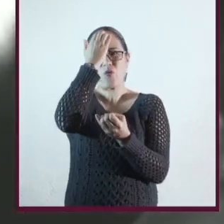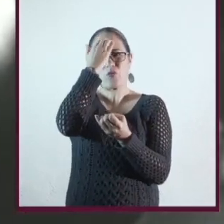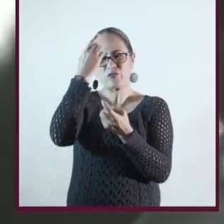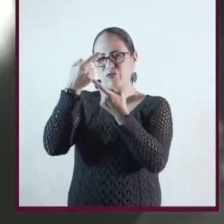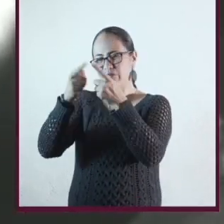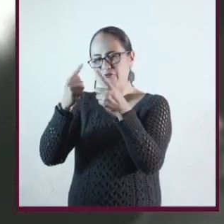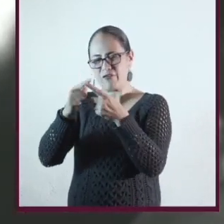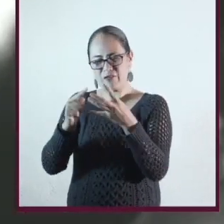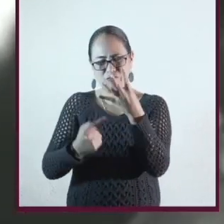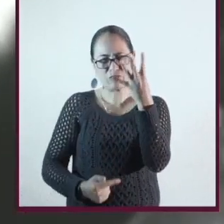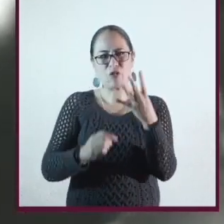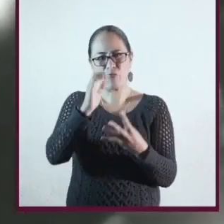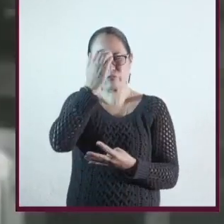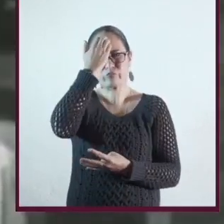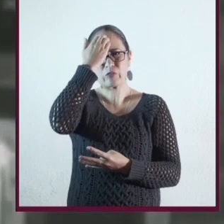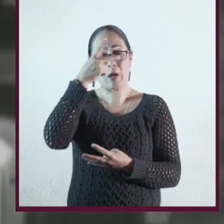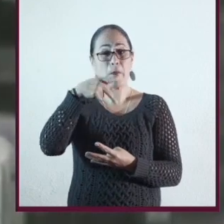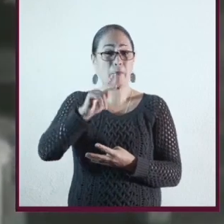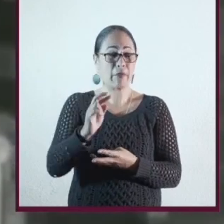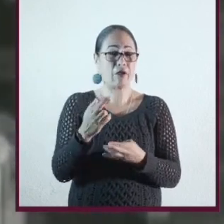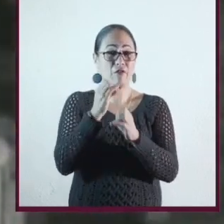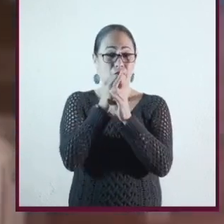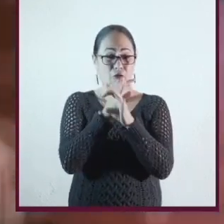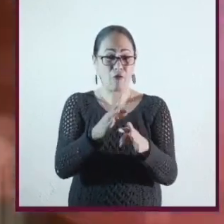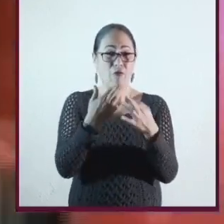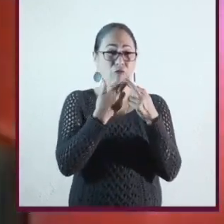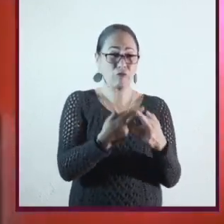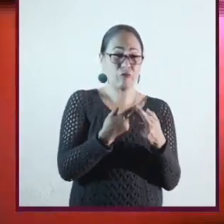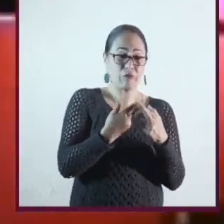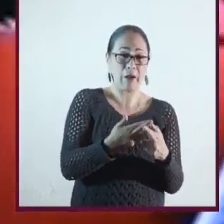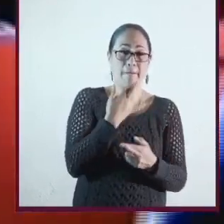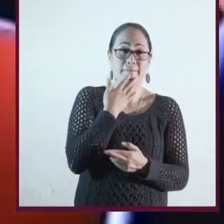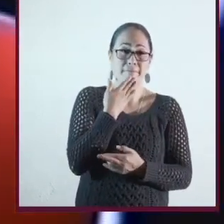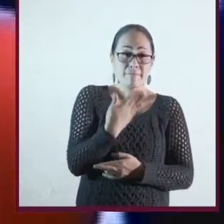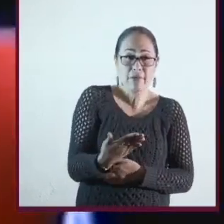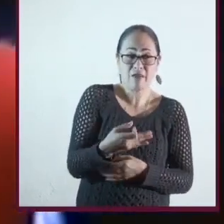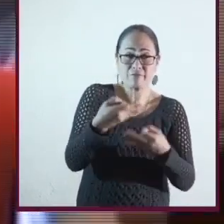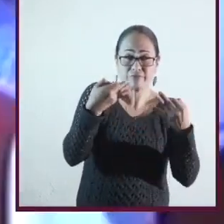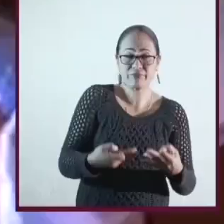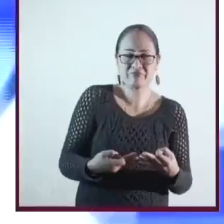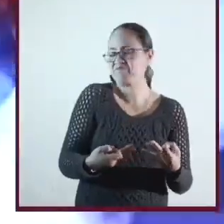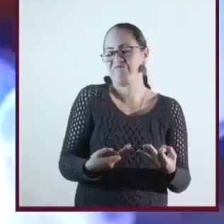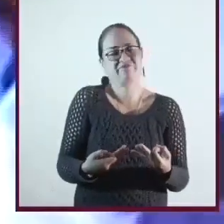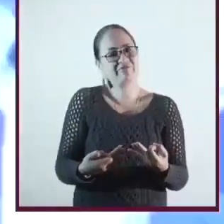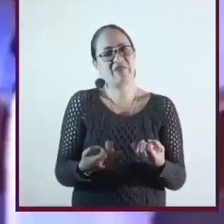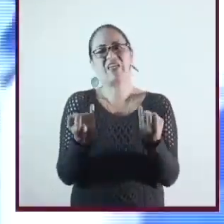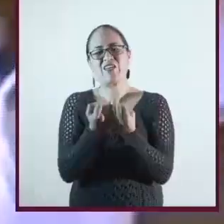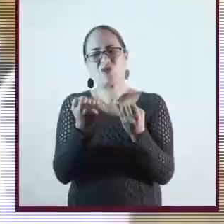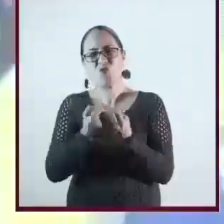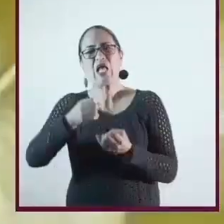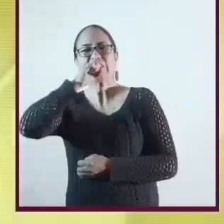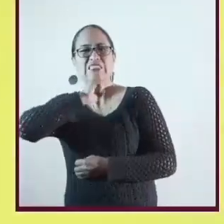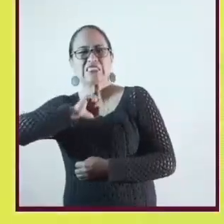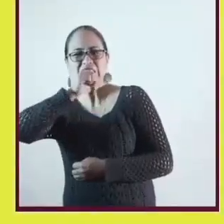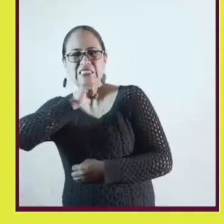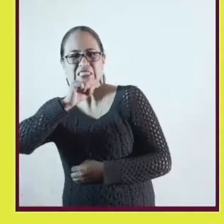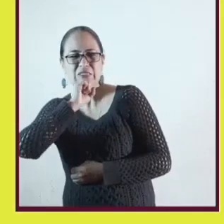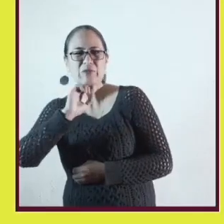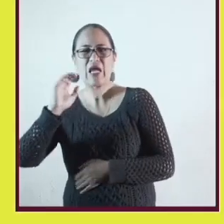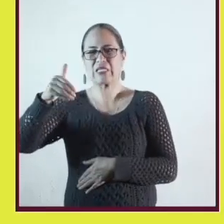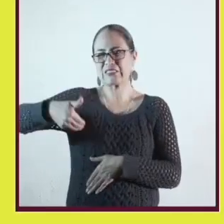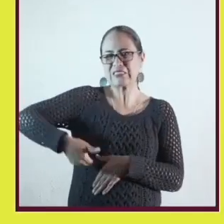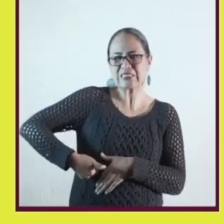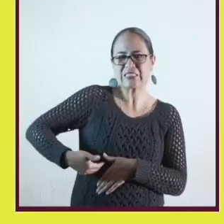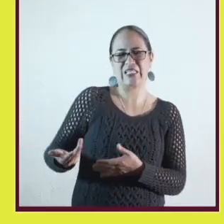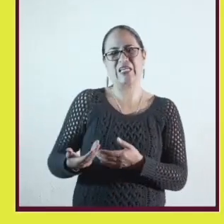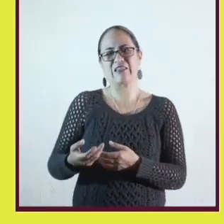cierto que cantidad no significa calidad, que la propaganda comercial, la nota roja, el amarillismo, las